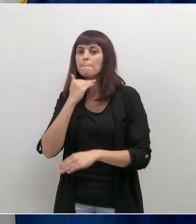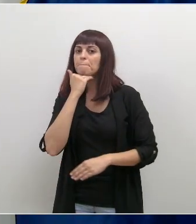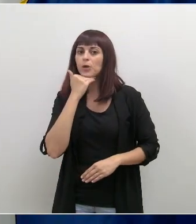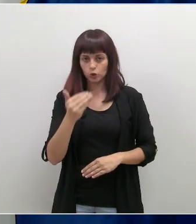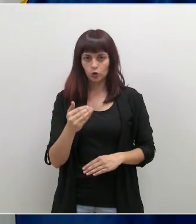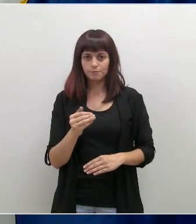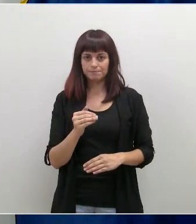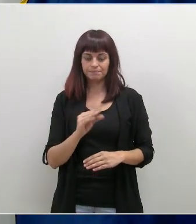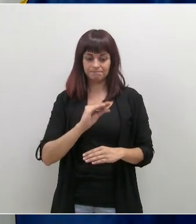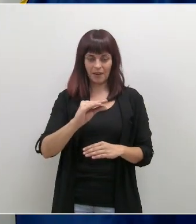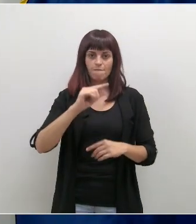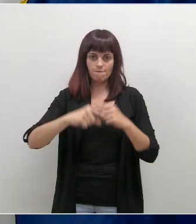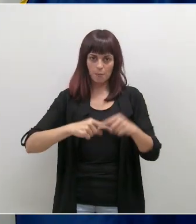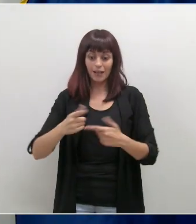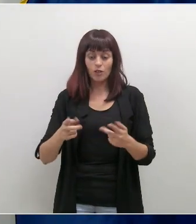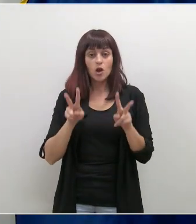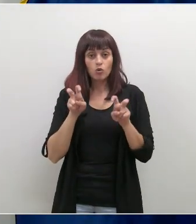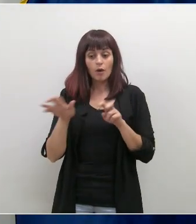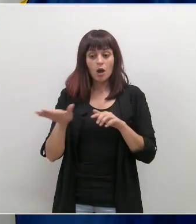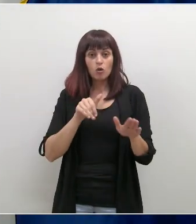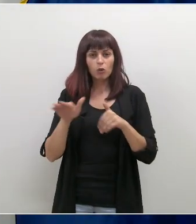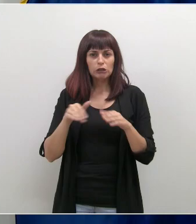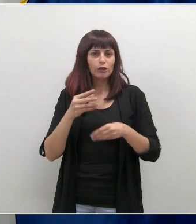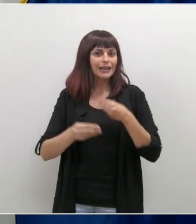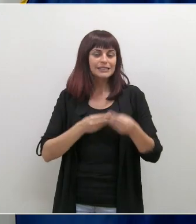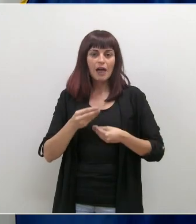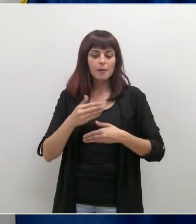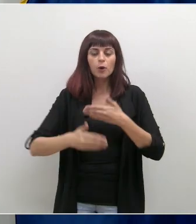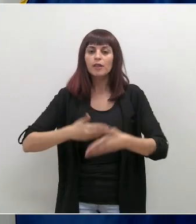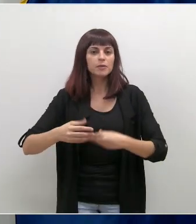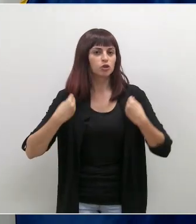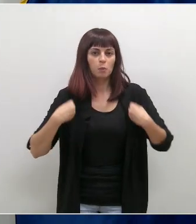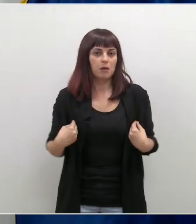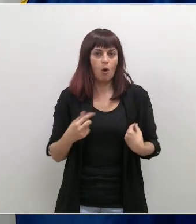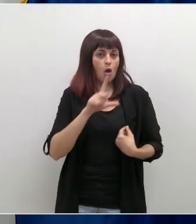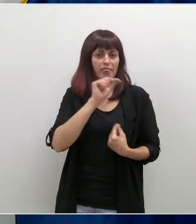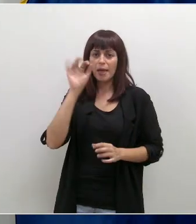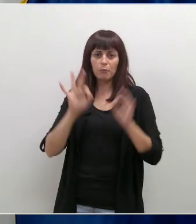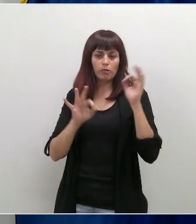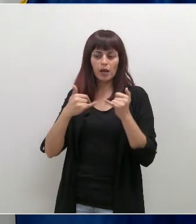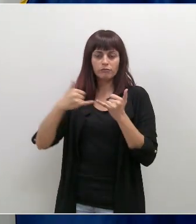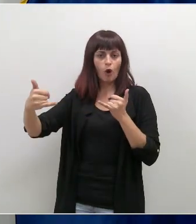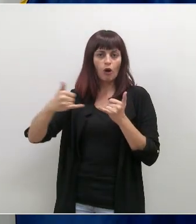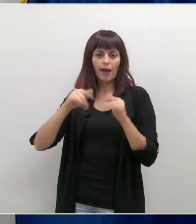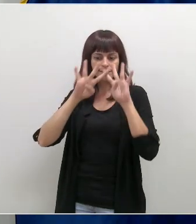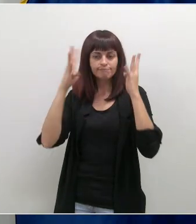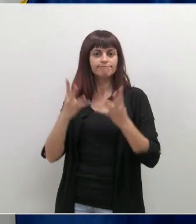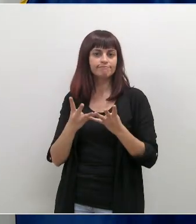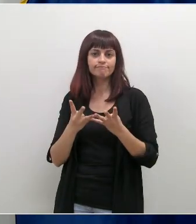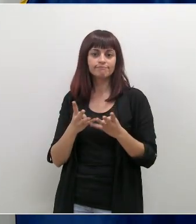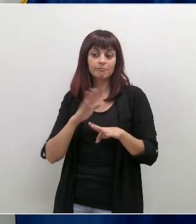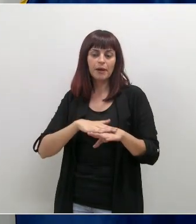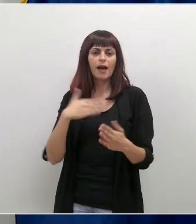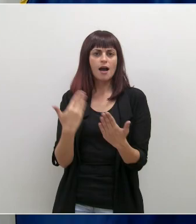a las familias. Por tanto, esta nueva convocatoria se realiza con el mismo procedimiento. Es 100% telemático porque es la forma que tenemos